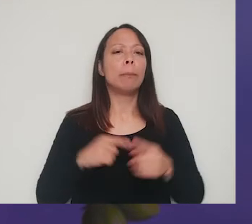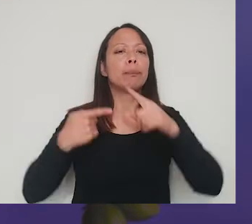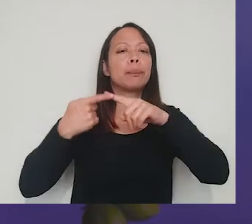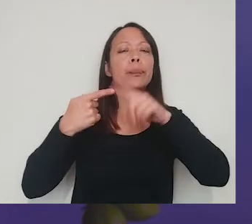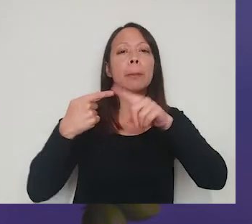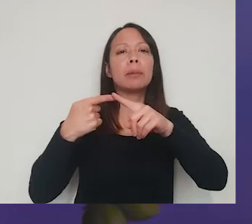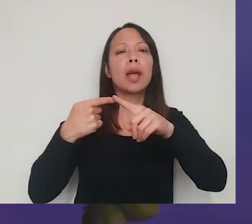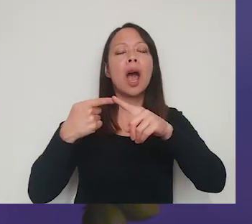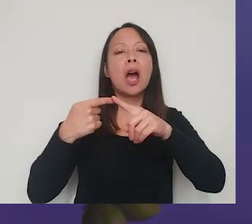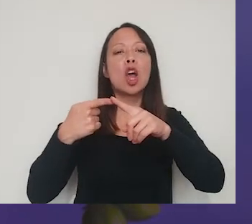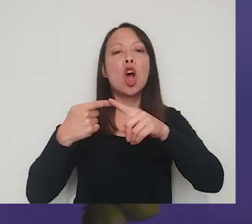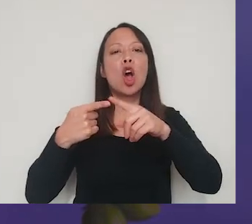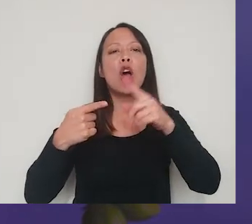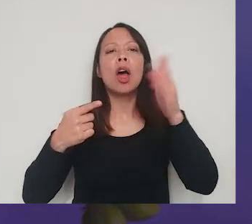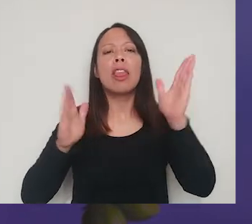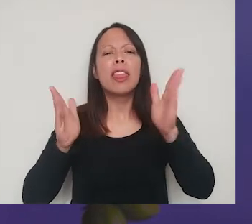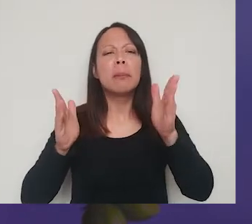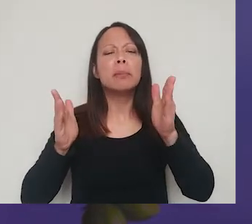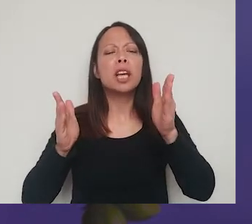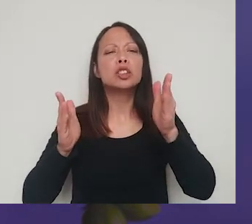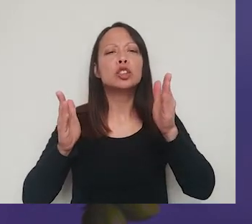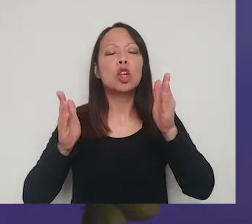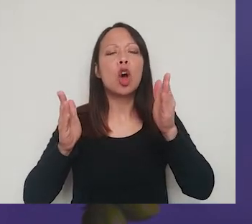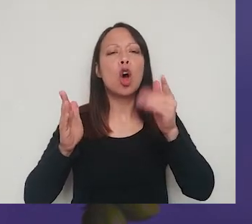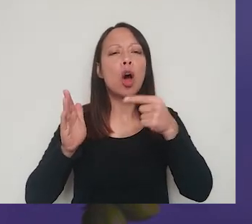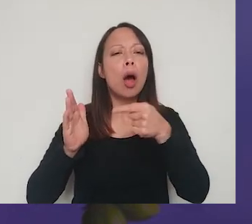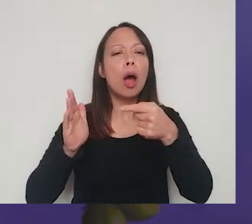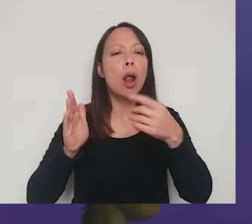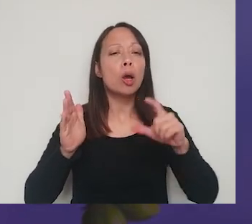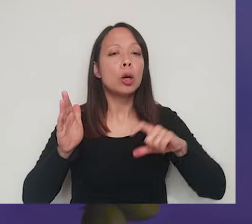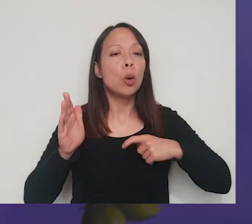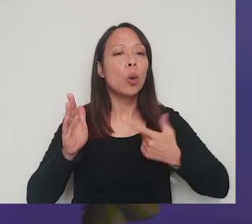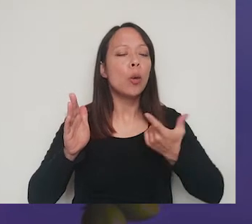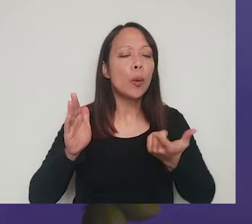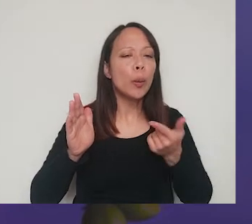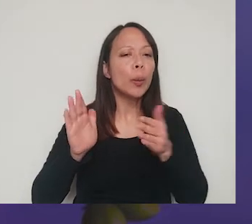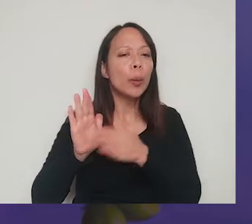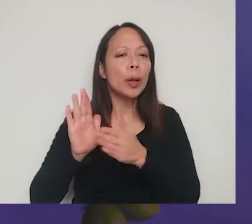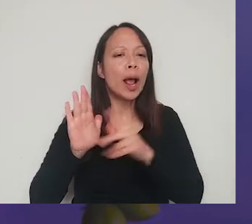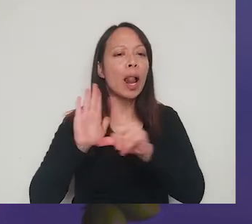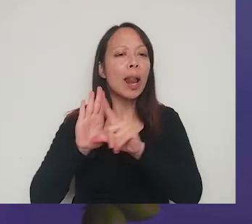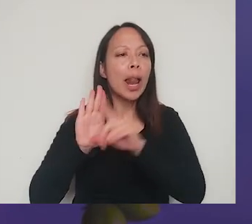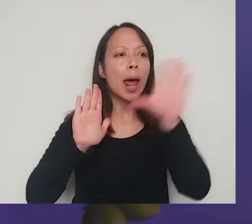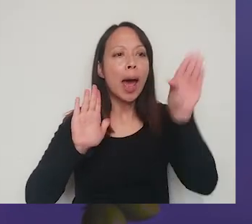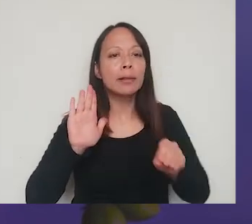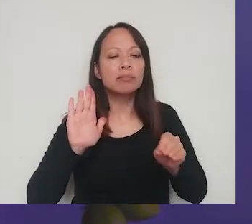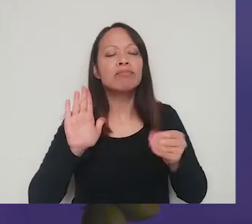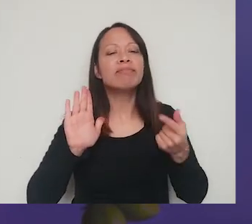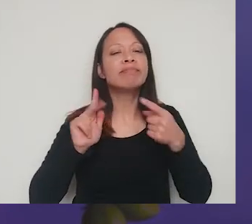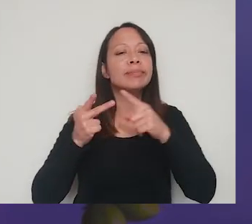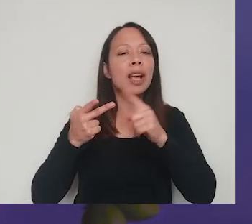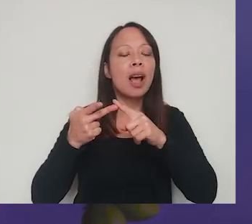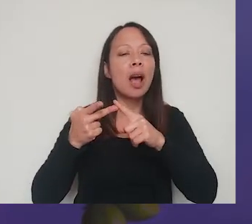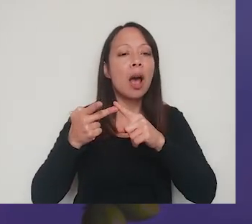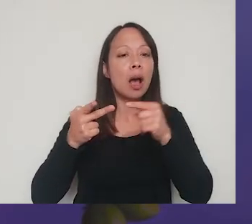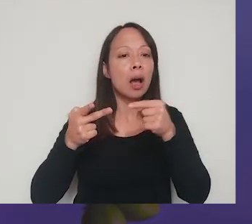es, primero, el relativo a cuántos son los tratamientos de alta complejidad que efectivamente cubre la legislación argentina. Y por el otro lado,